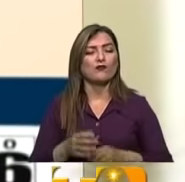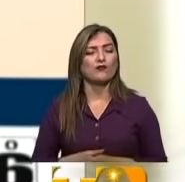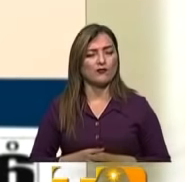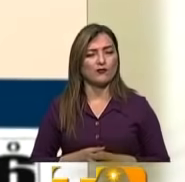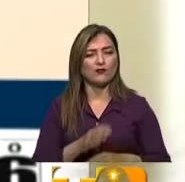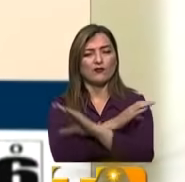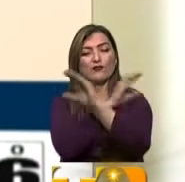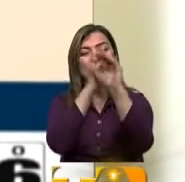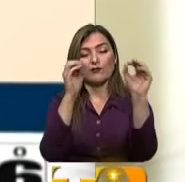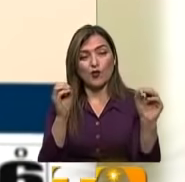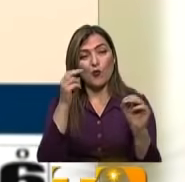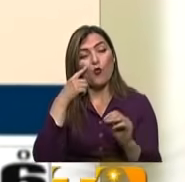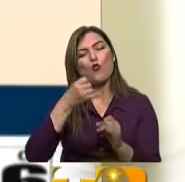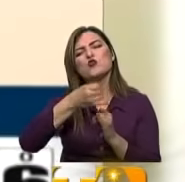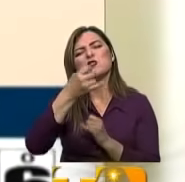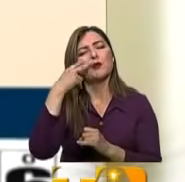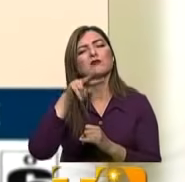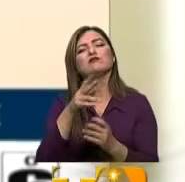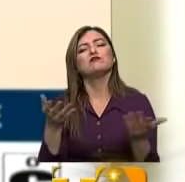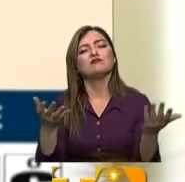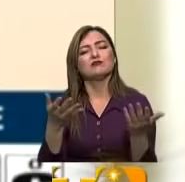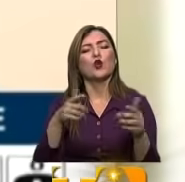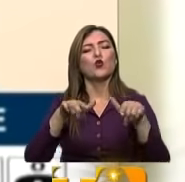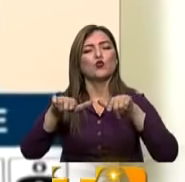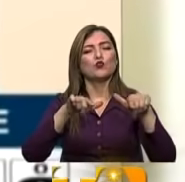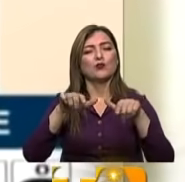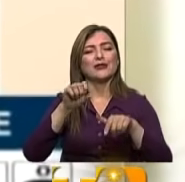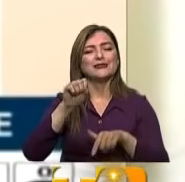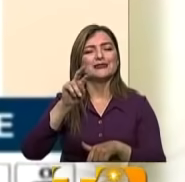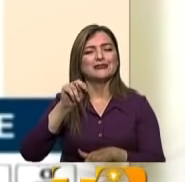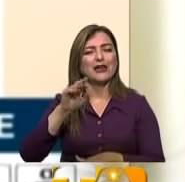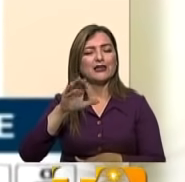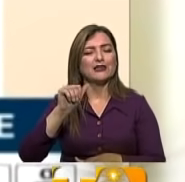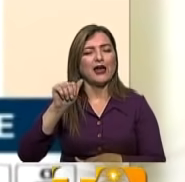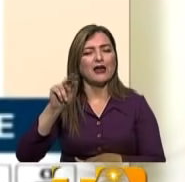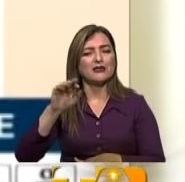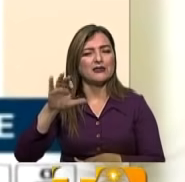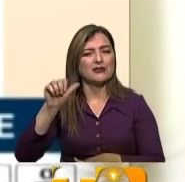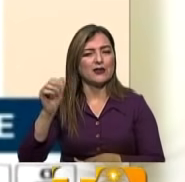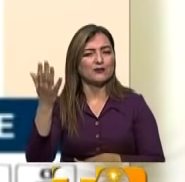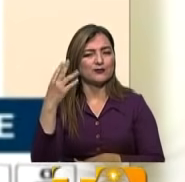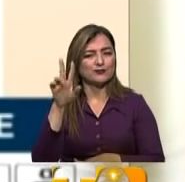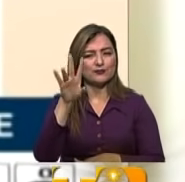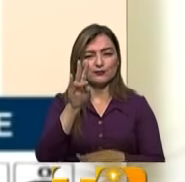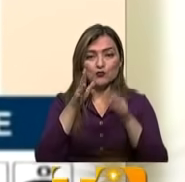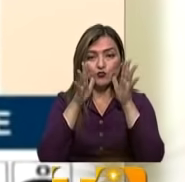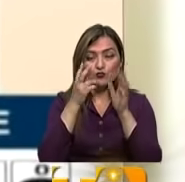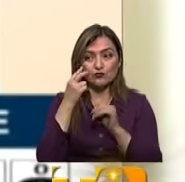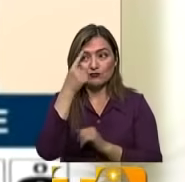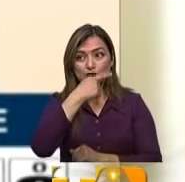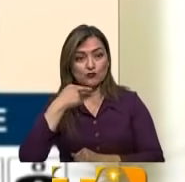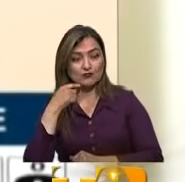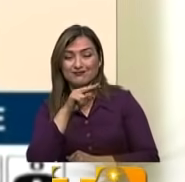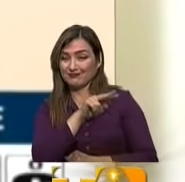está desaparecido. Fue visto por última vez en el sector de Santa Anita el pasado 27 de diciembre. Por favor, si usted